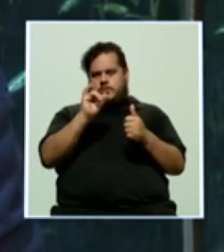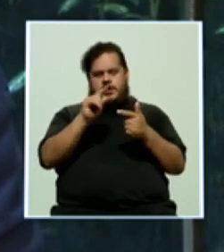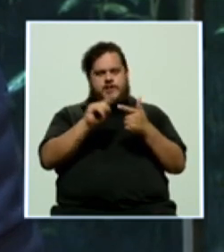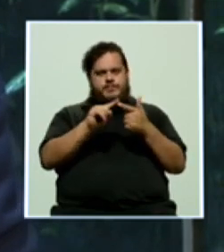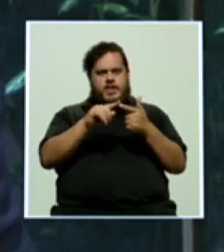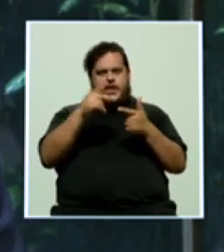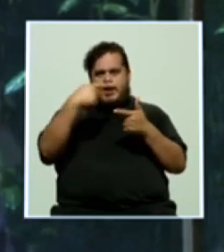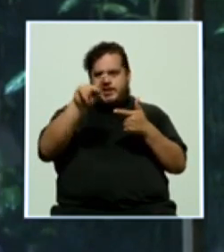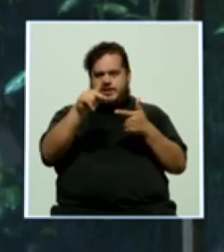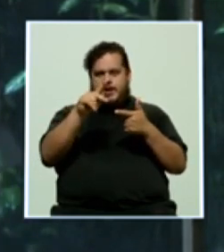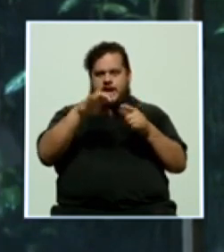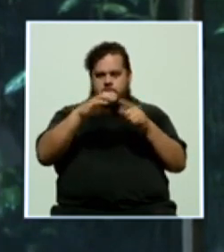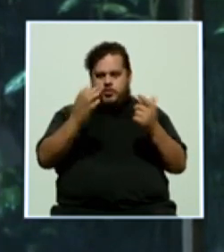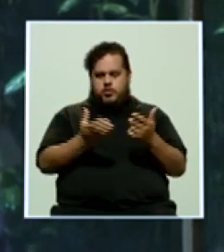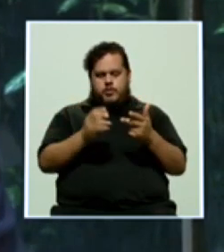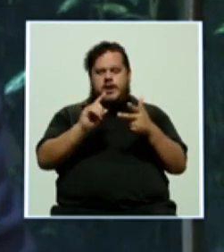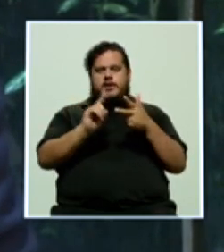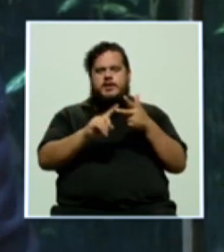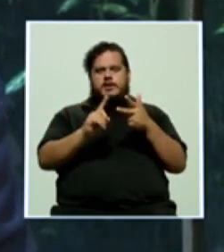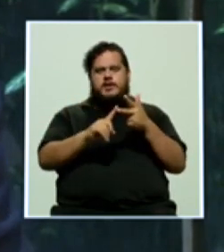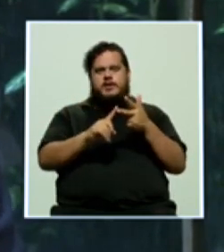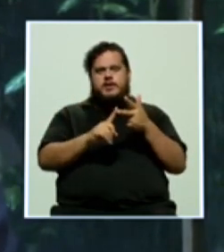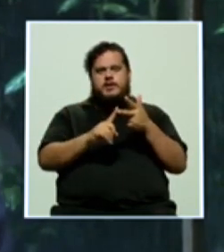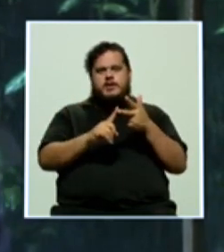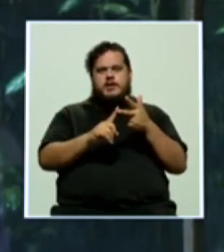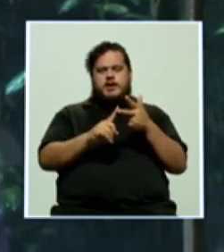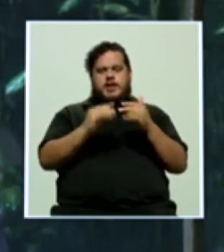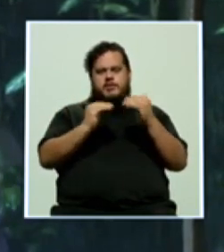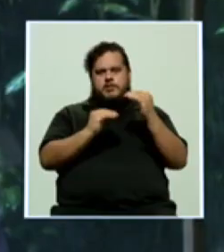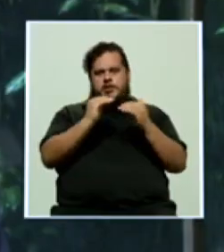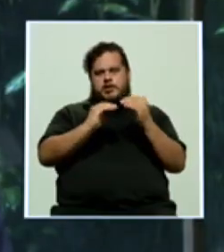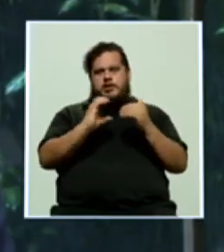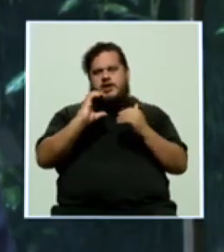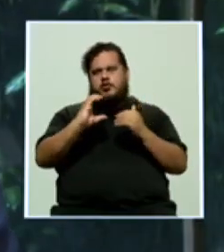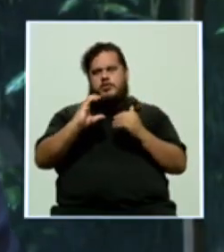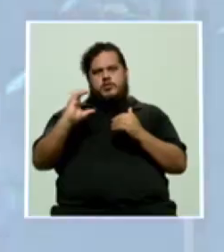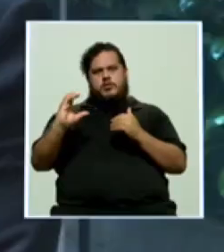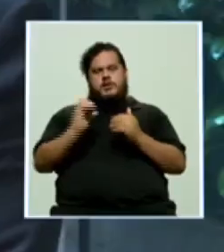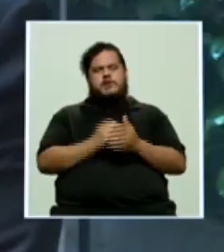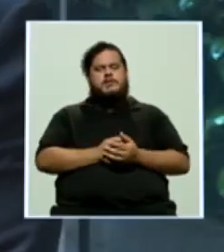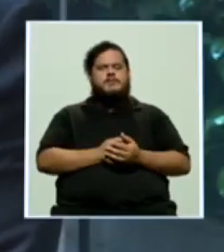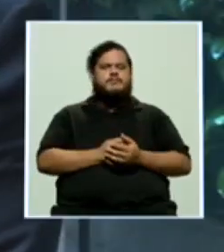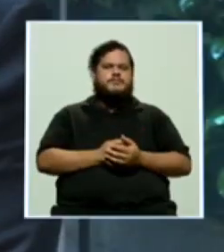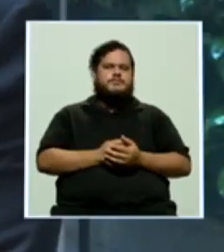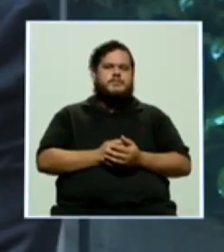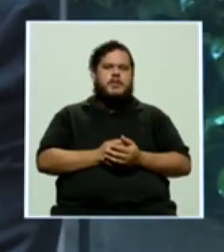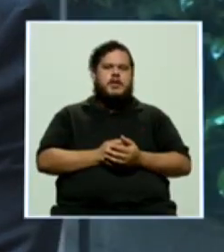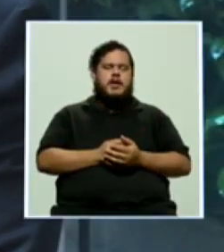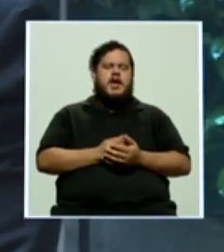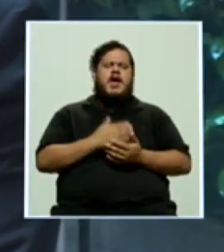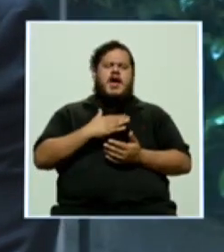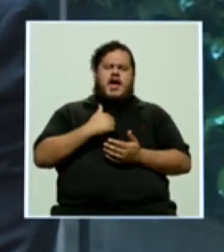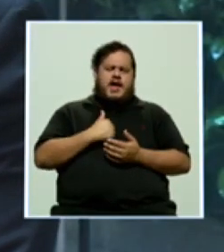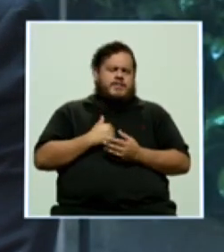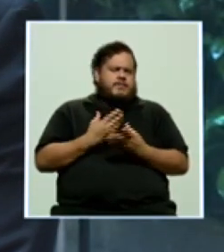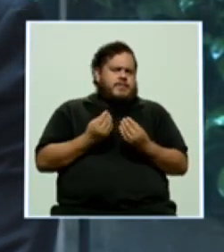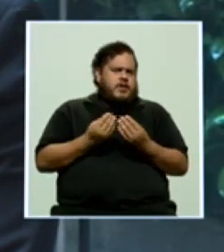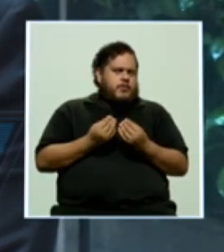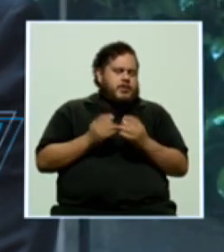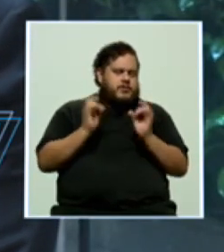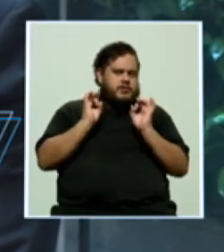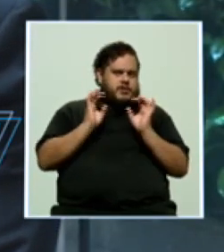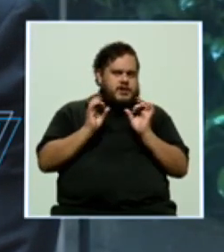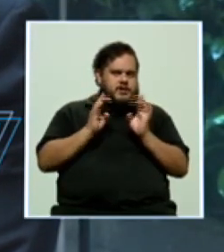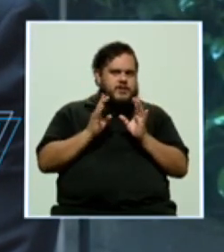global y como es el tema de las regulaciones de las convenciones colectivas. Me da un miedo pavoroso el tema